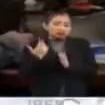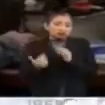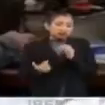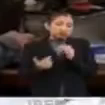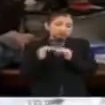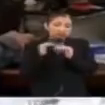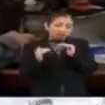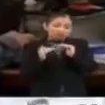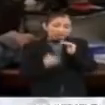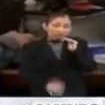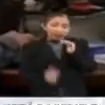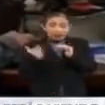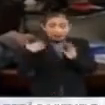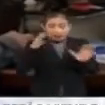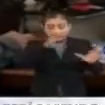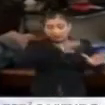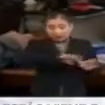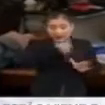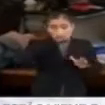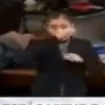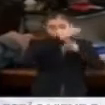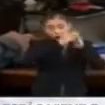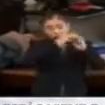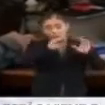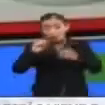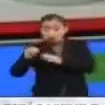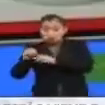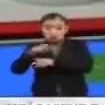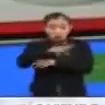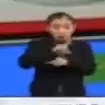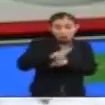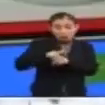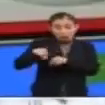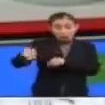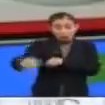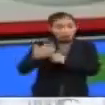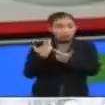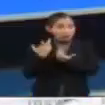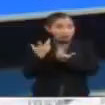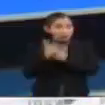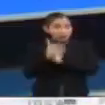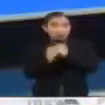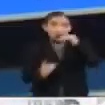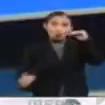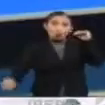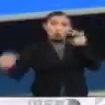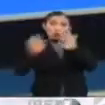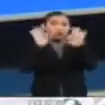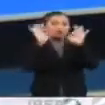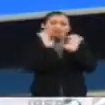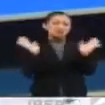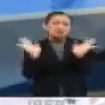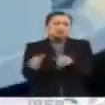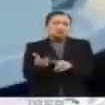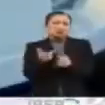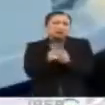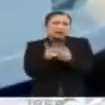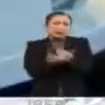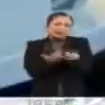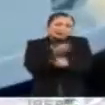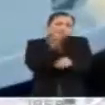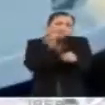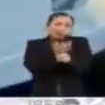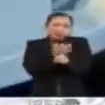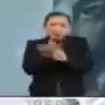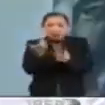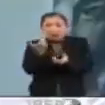¿no? Sí. Ahora, globalmente no tiene mucho impacto porque finalmente no es una de las grandes economías de la región. Uh-huh. ¿Sí? O sea, en